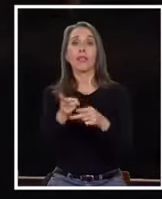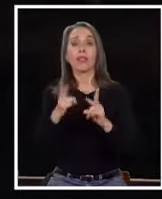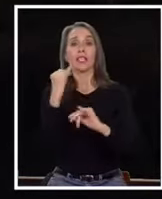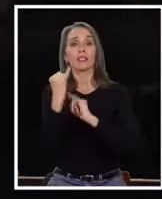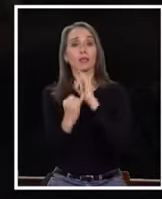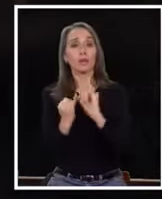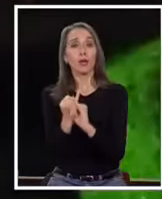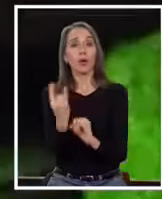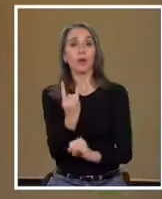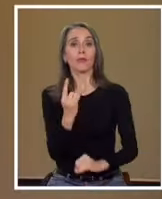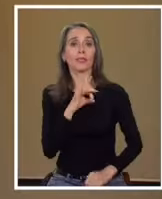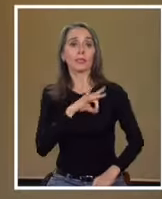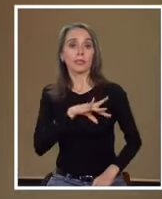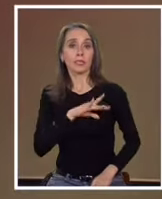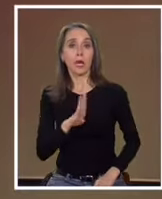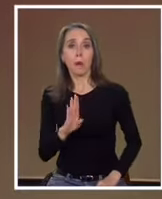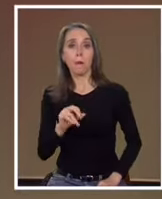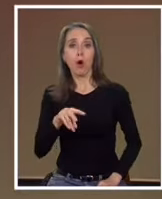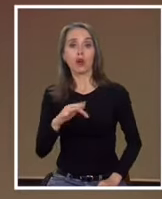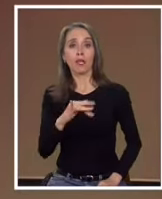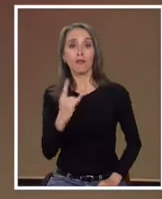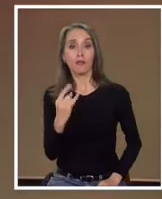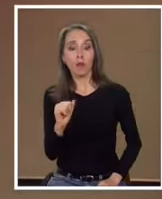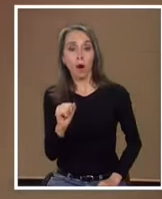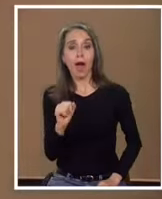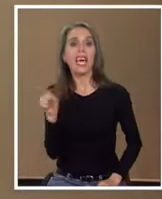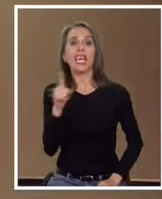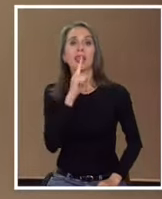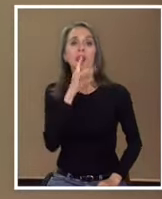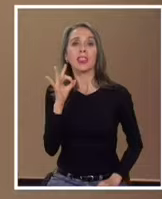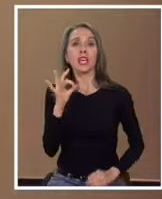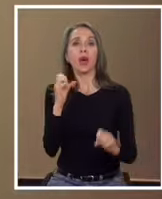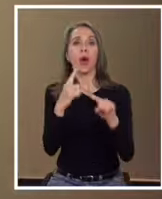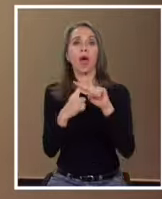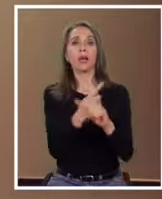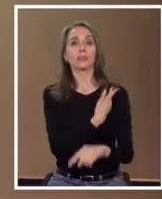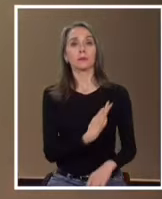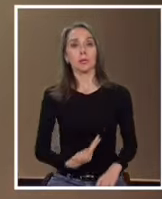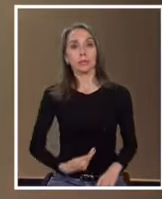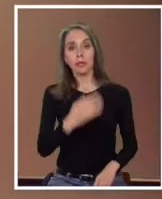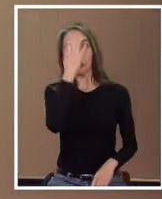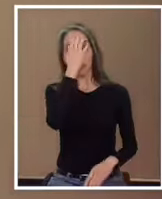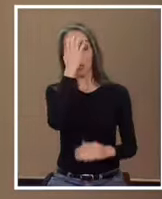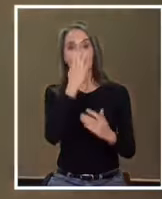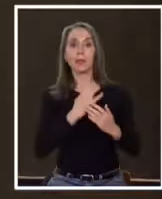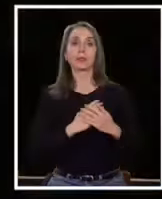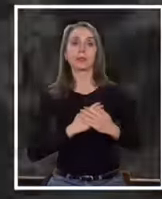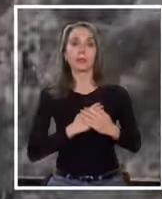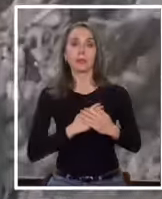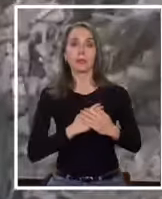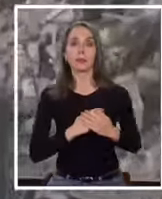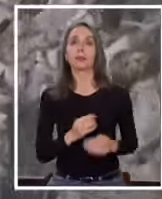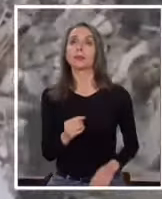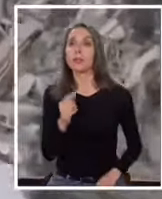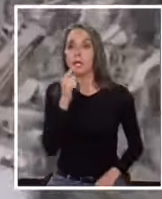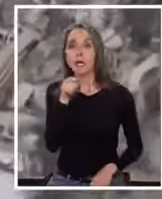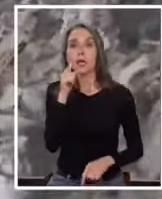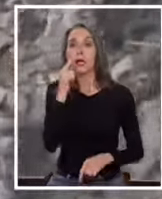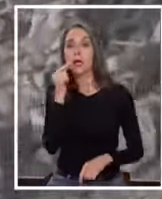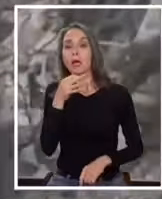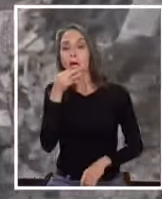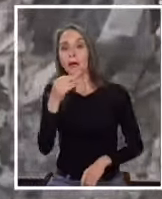Internacional en la Universidad de Chile, Bonifá es además el tío de la expresidenta Michelle Bachelet. Él era primo